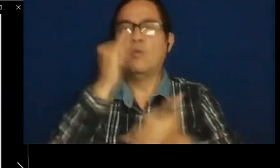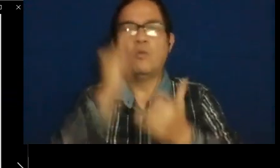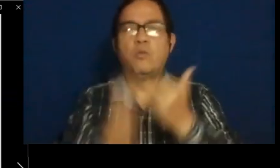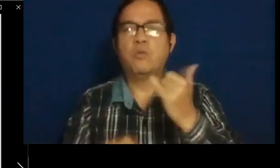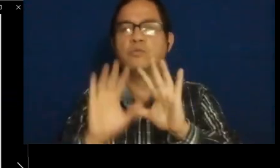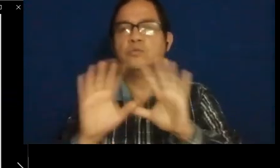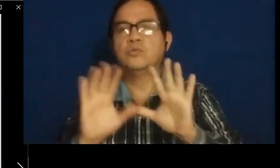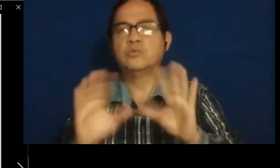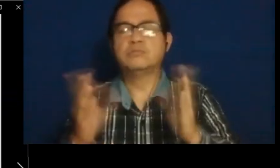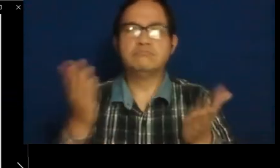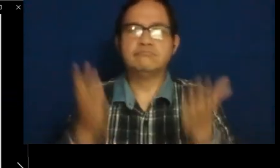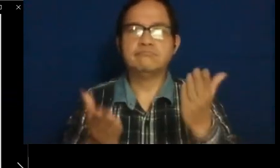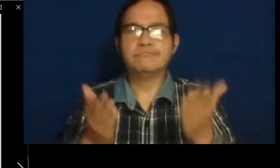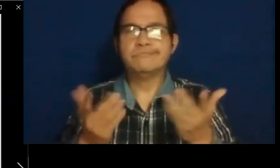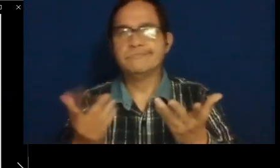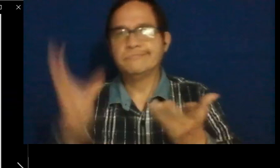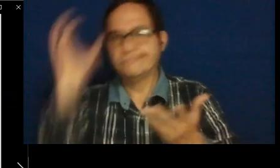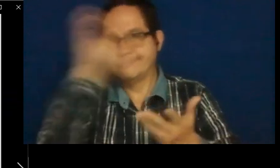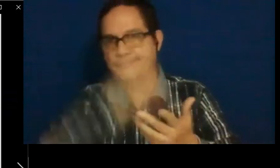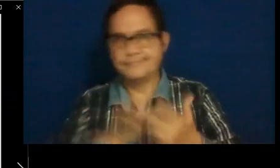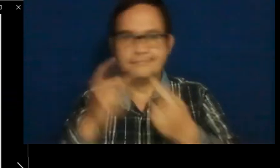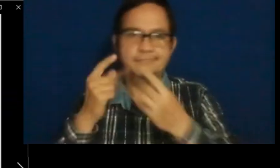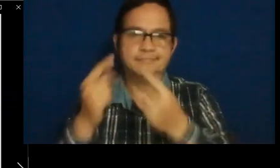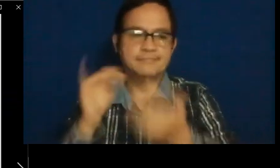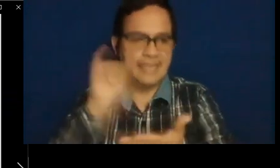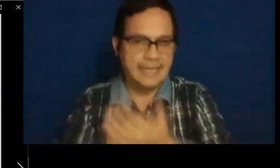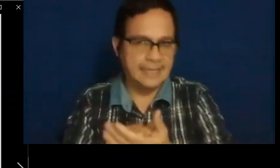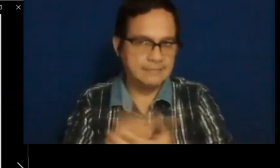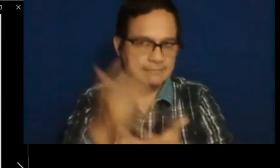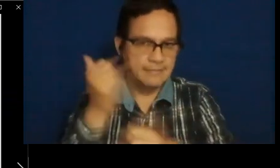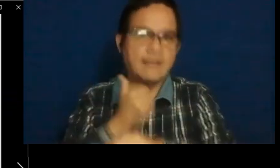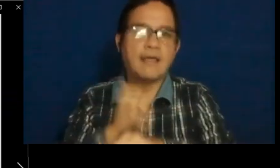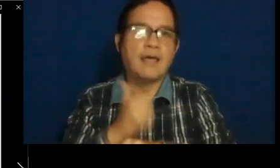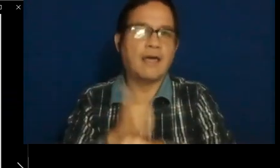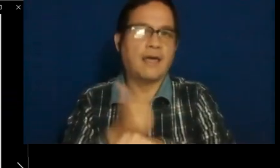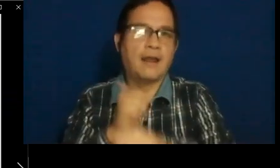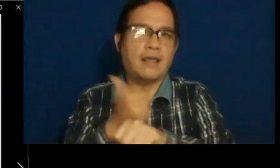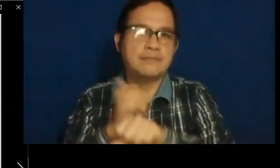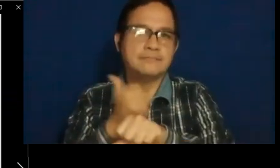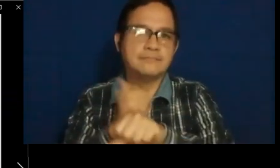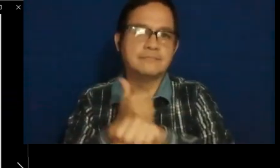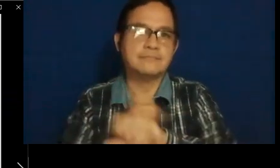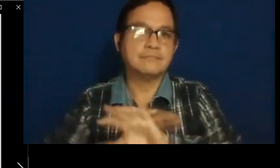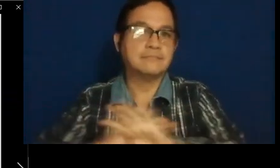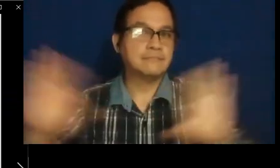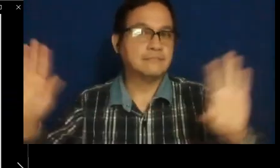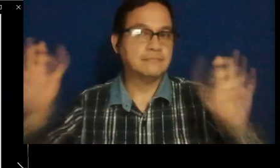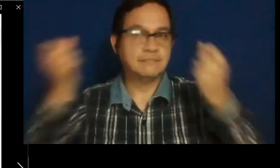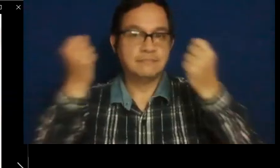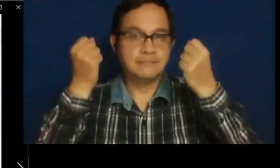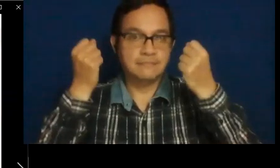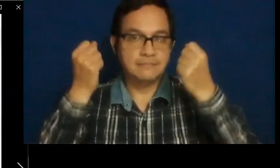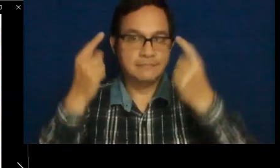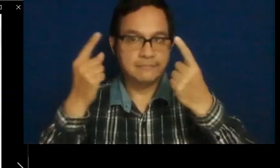la expresión para obtener la aceleración. Eso es lo que hay que hacer, muchachos. Entonces, explicado el